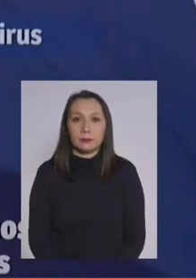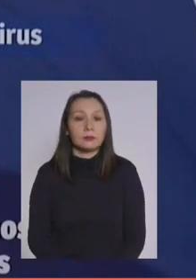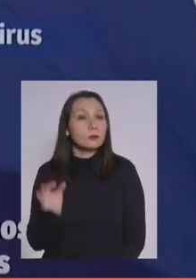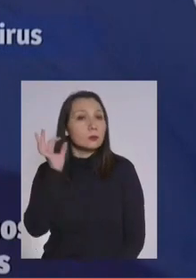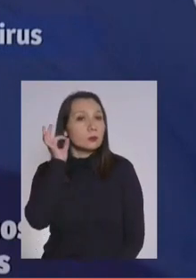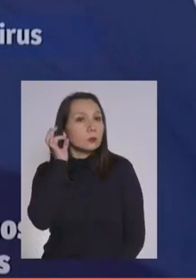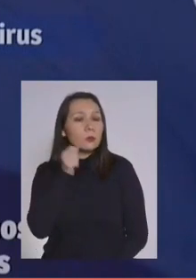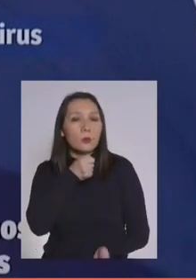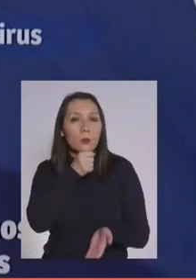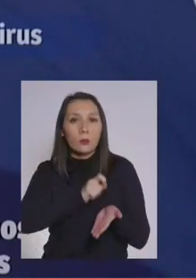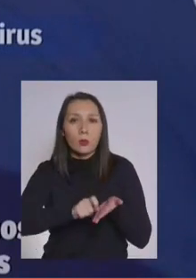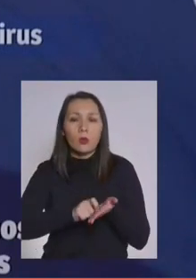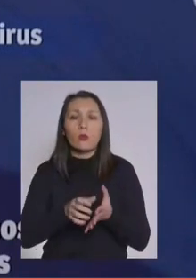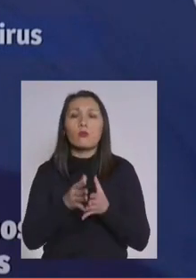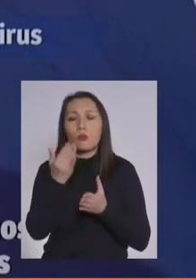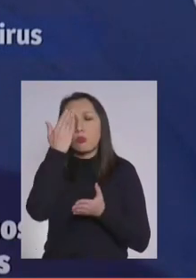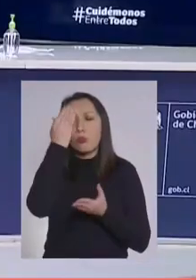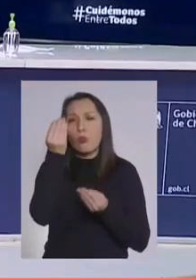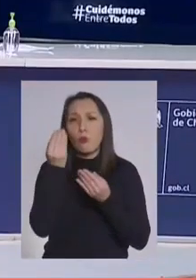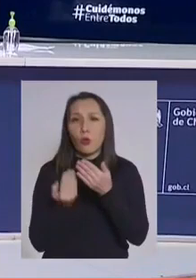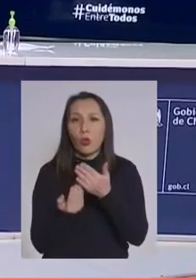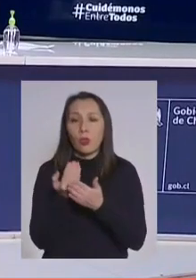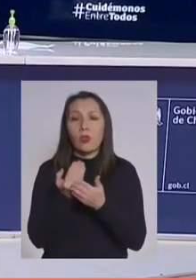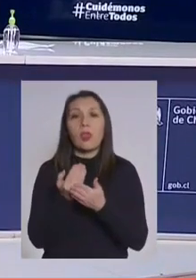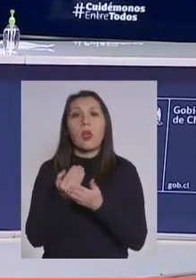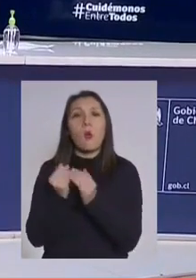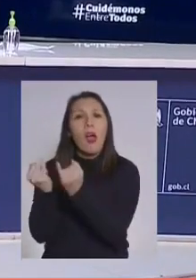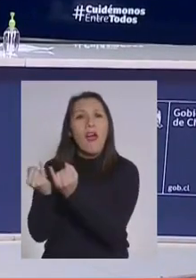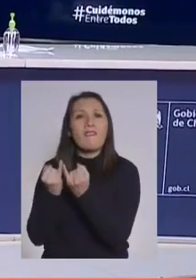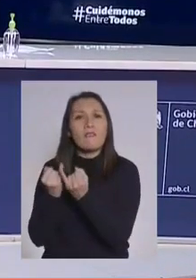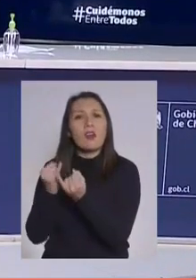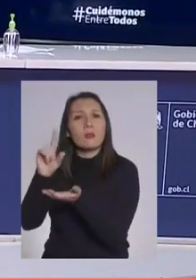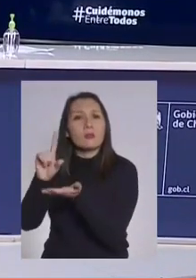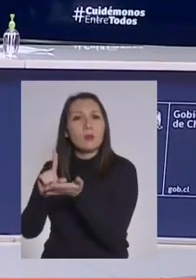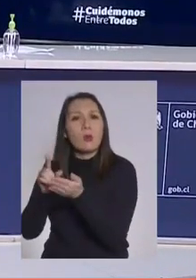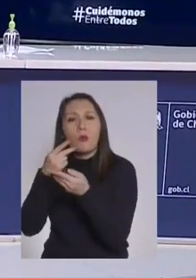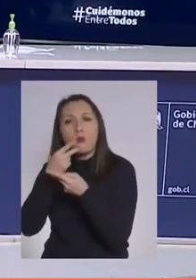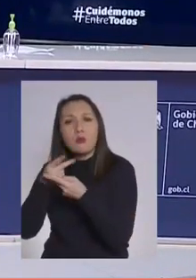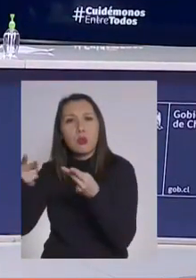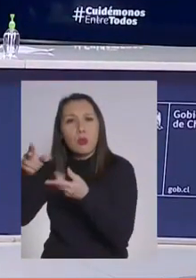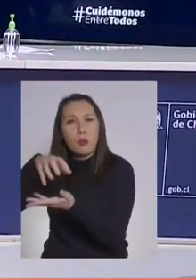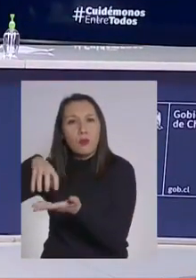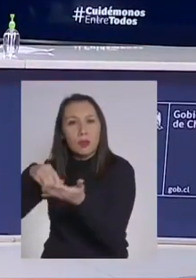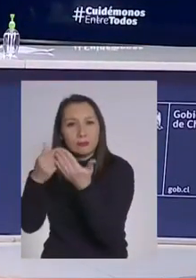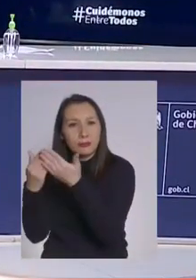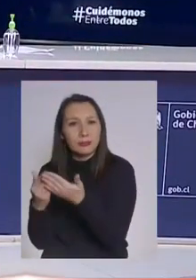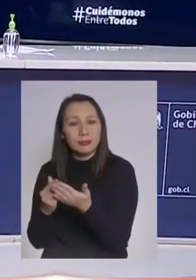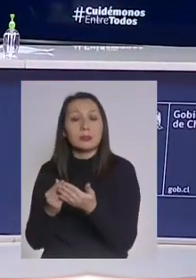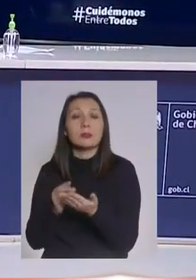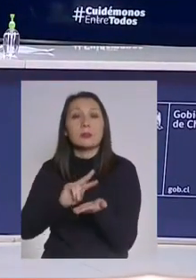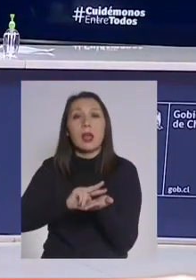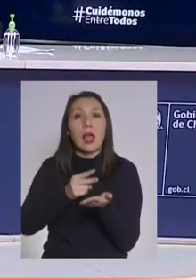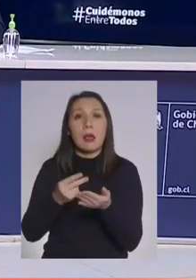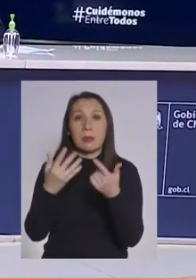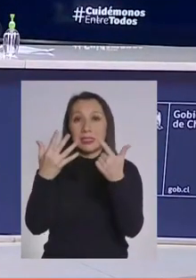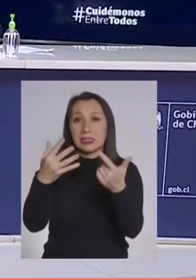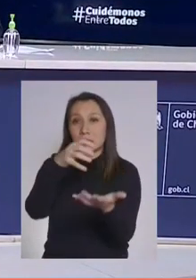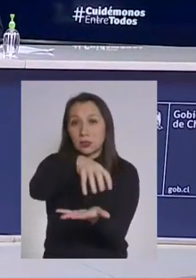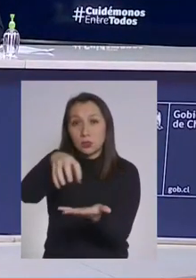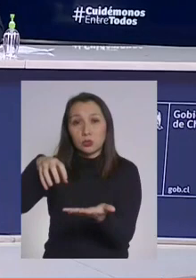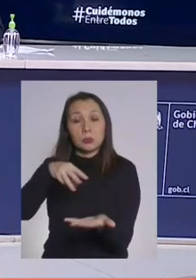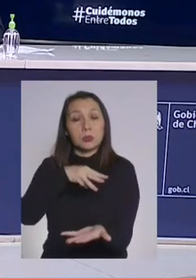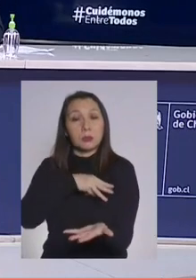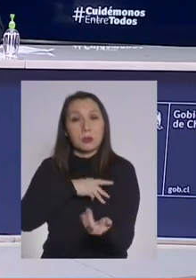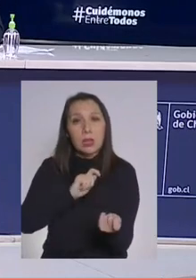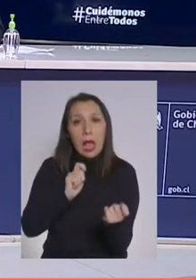hola muy buenos días en un informe de espacio público sostienen que el paso de la cita comuna de la región metropolitana a la